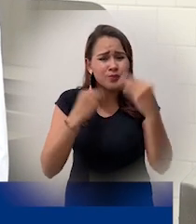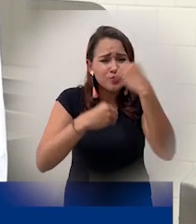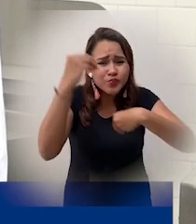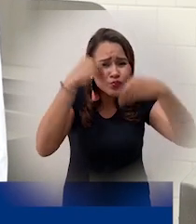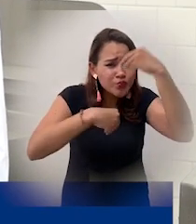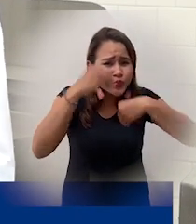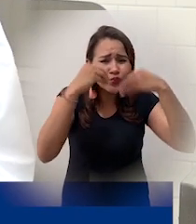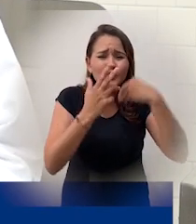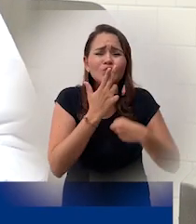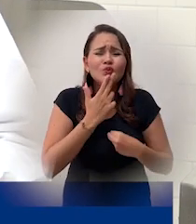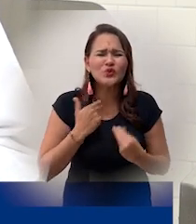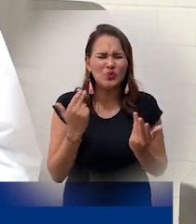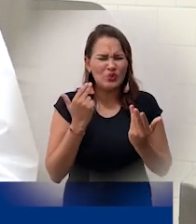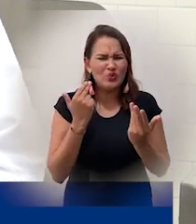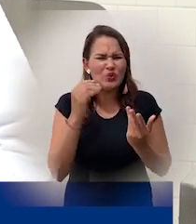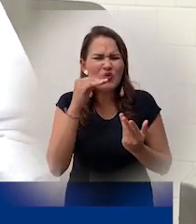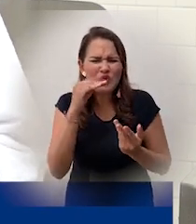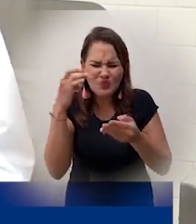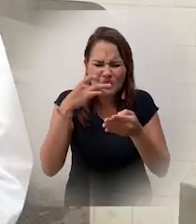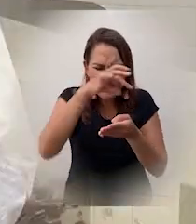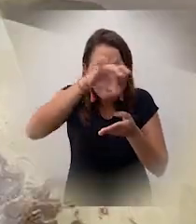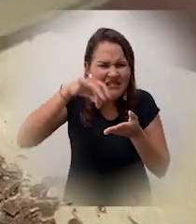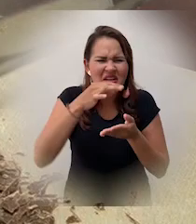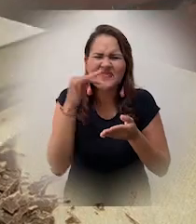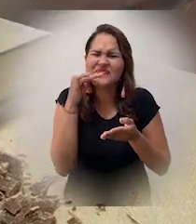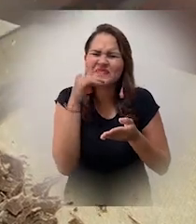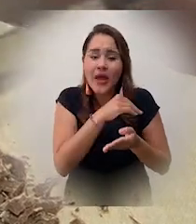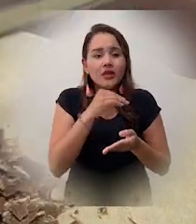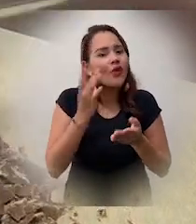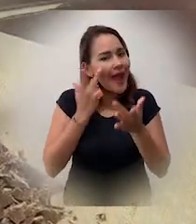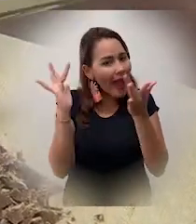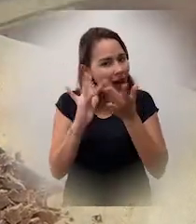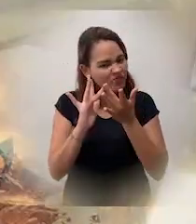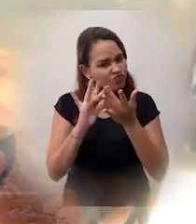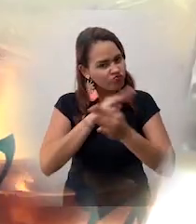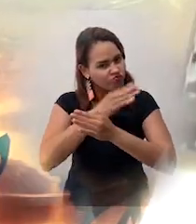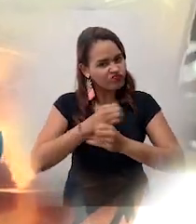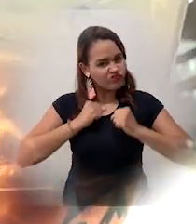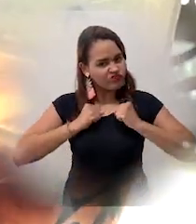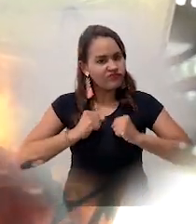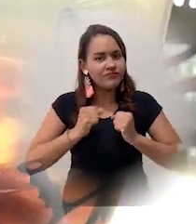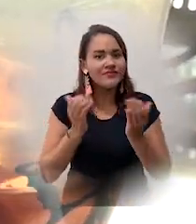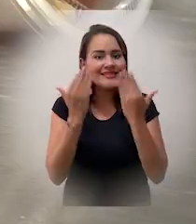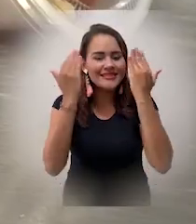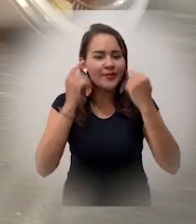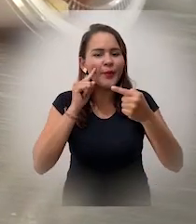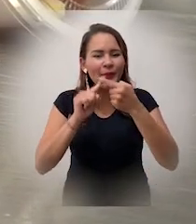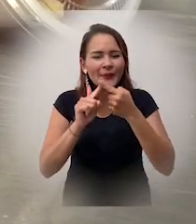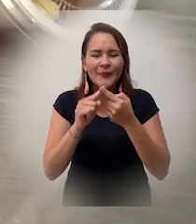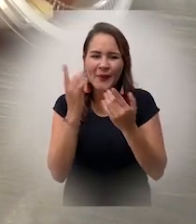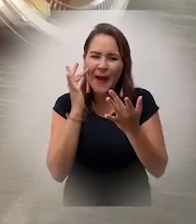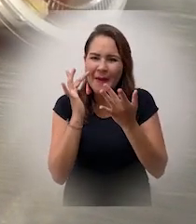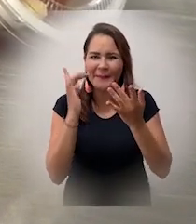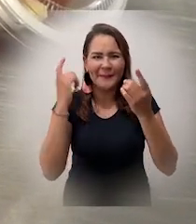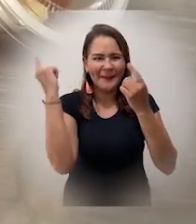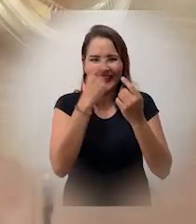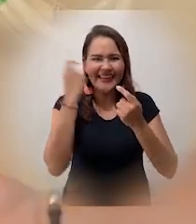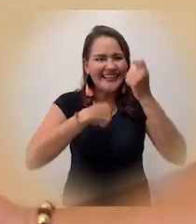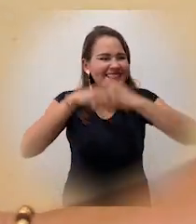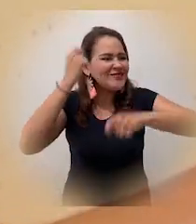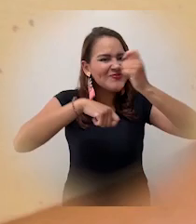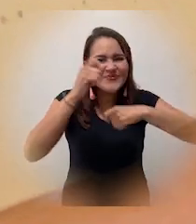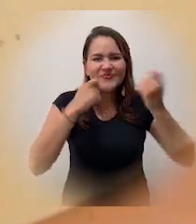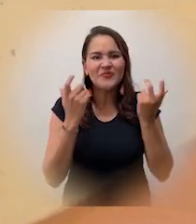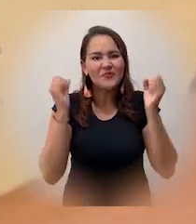consumiendo muchos dulces con colorantes, con azúcares. Optamos por hacer un producto de tipo confitería que llegara